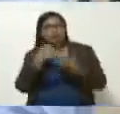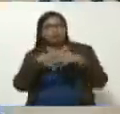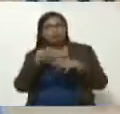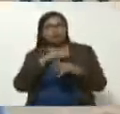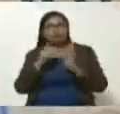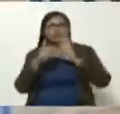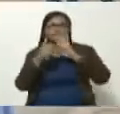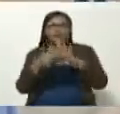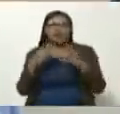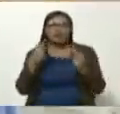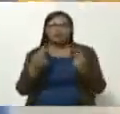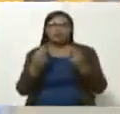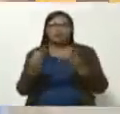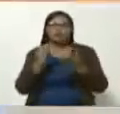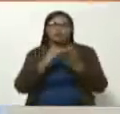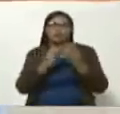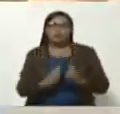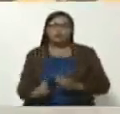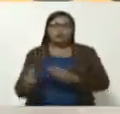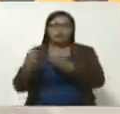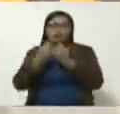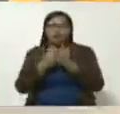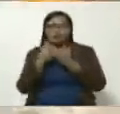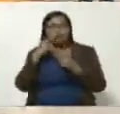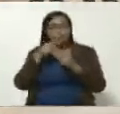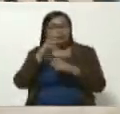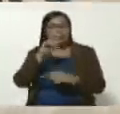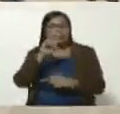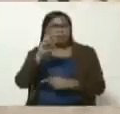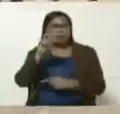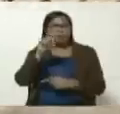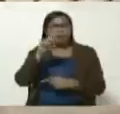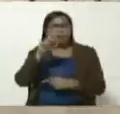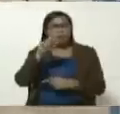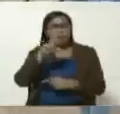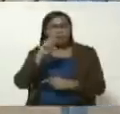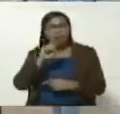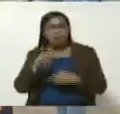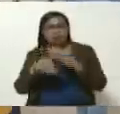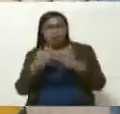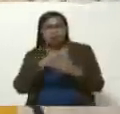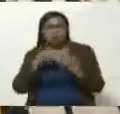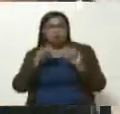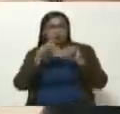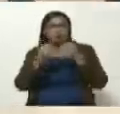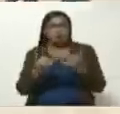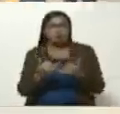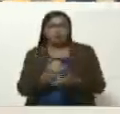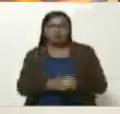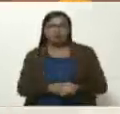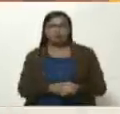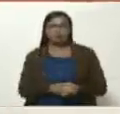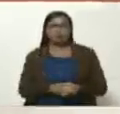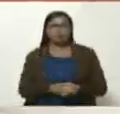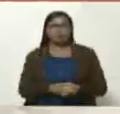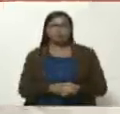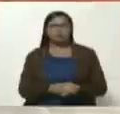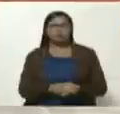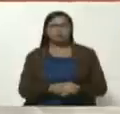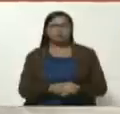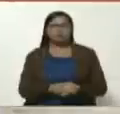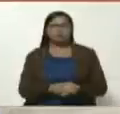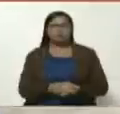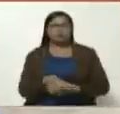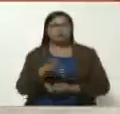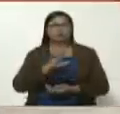la reactivación económica de Monómeros, ya que habíamos quedado que no teníamos